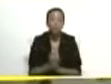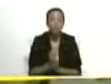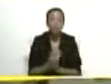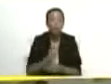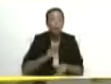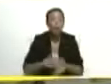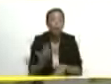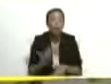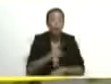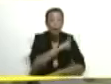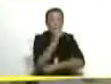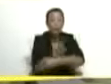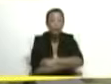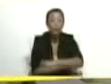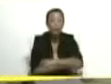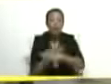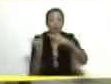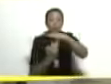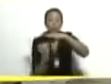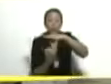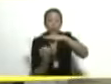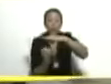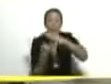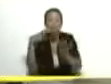porque todos los poderes